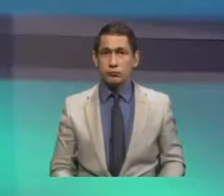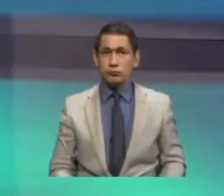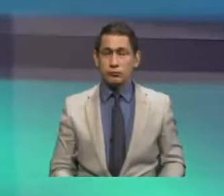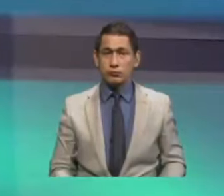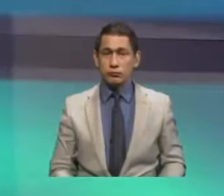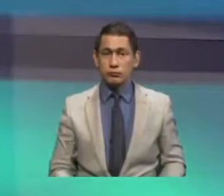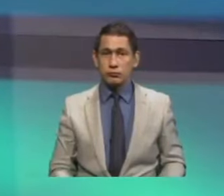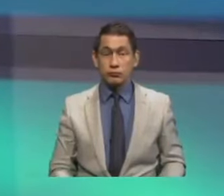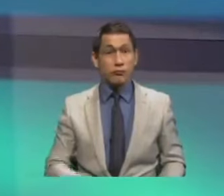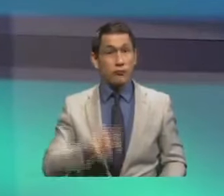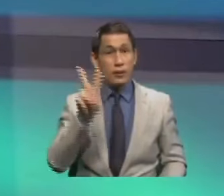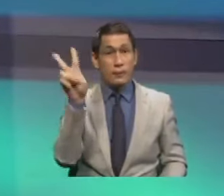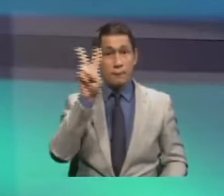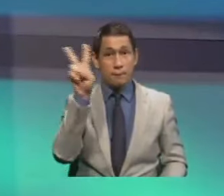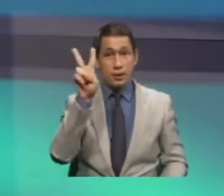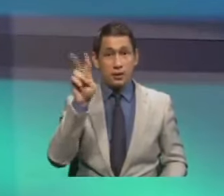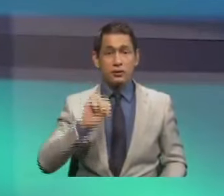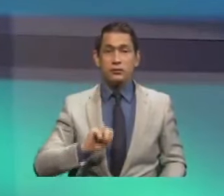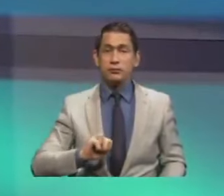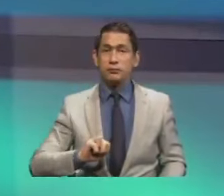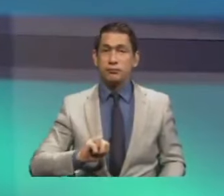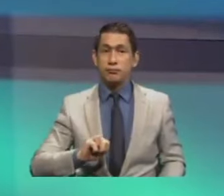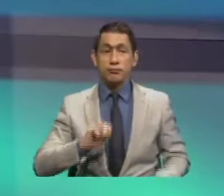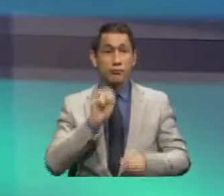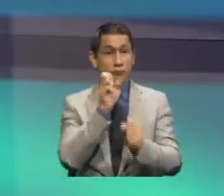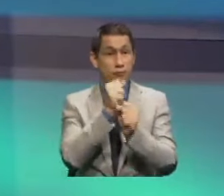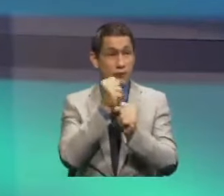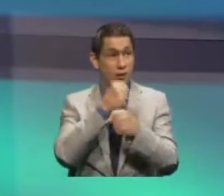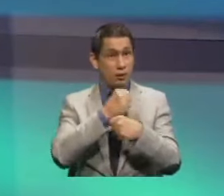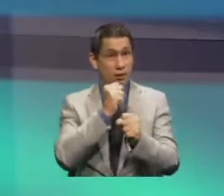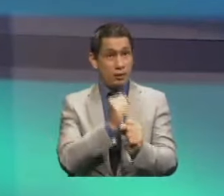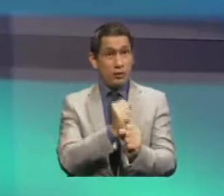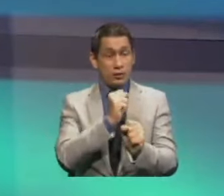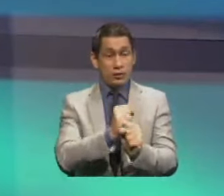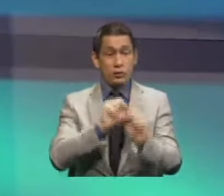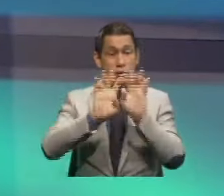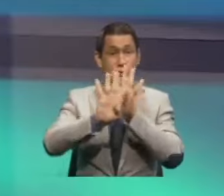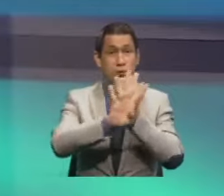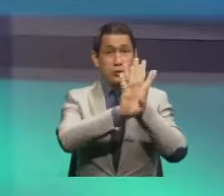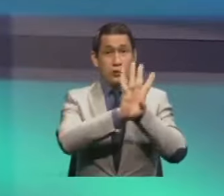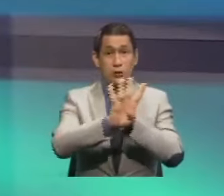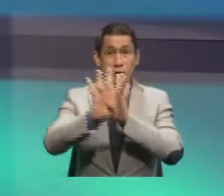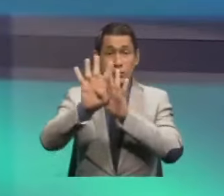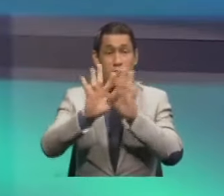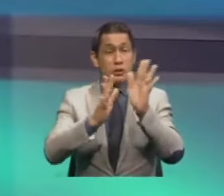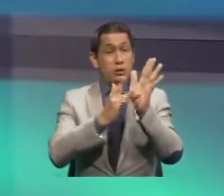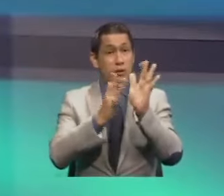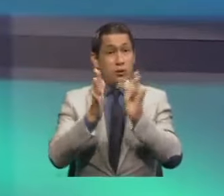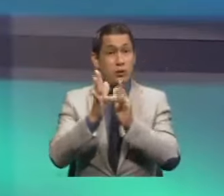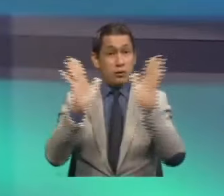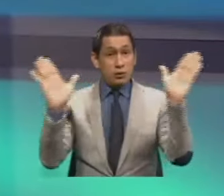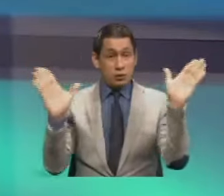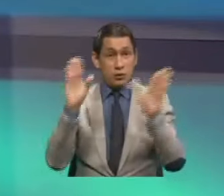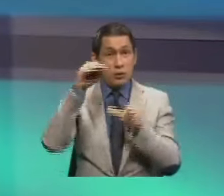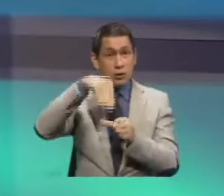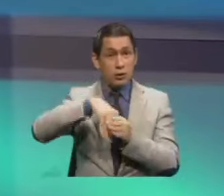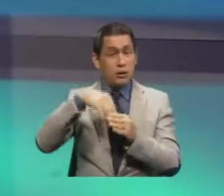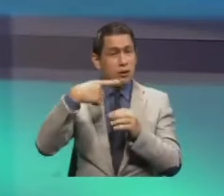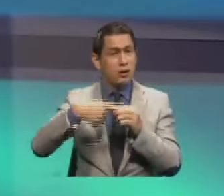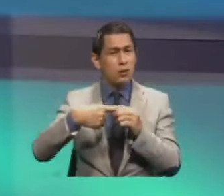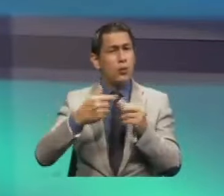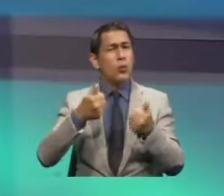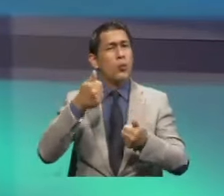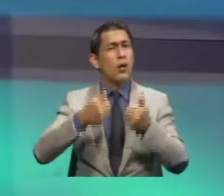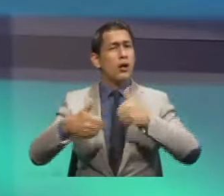Y precisamente este viernes, amigos televidentes, se va a desarrollar también la procesión de Jesús el Gran Poder en Quito. Les contamos cuál será la ruta